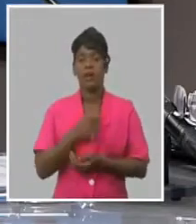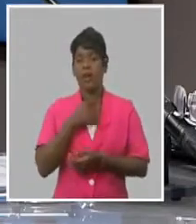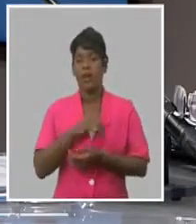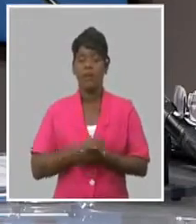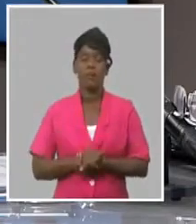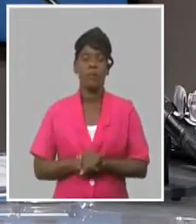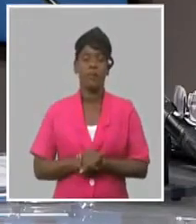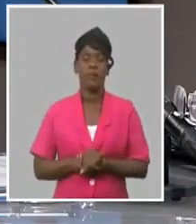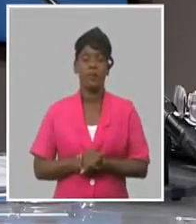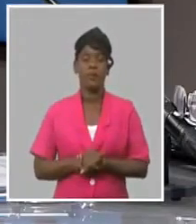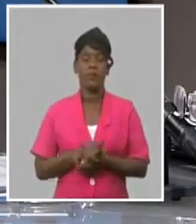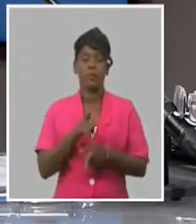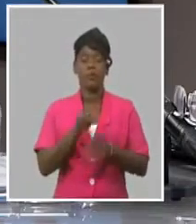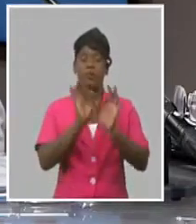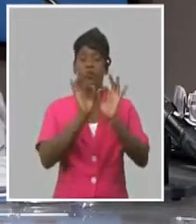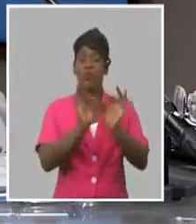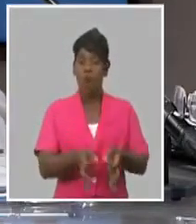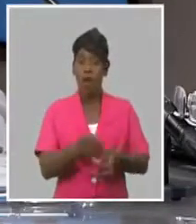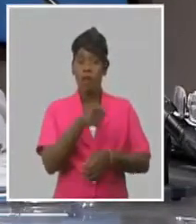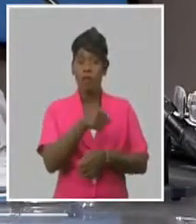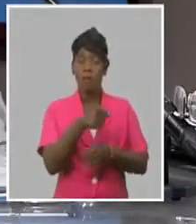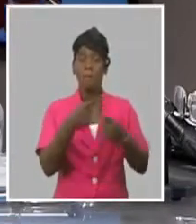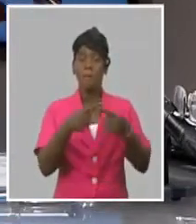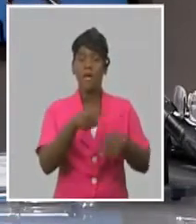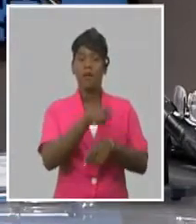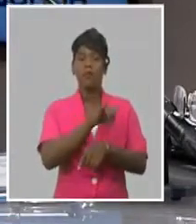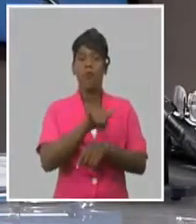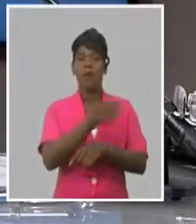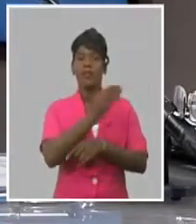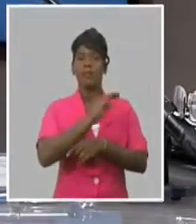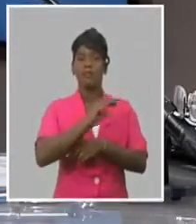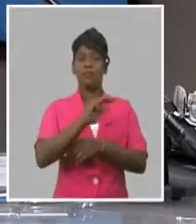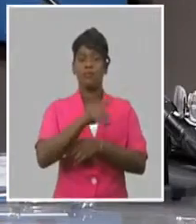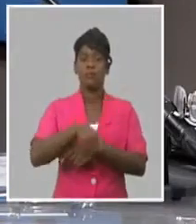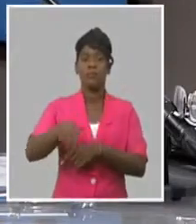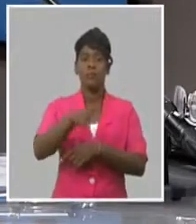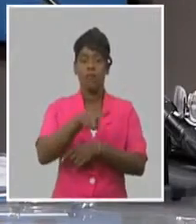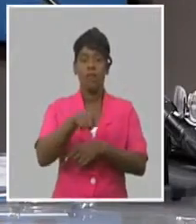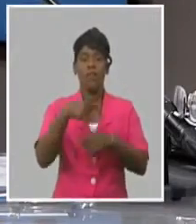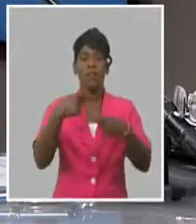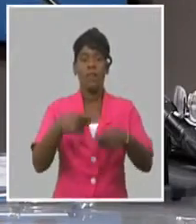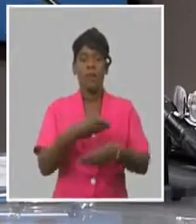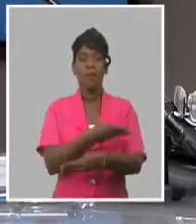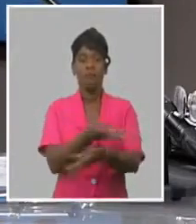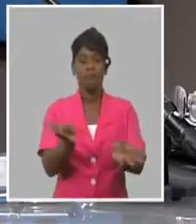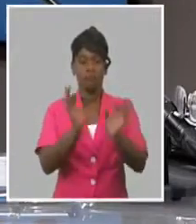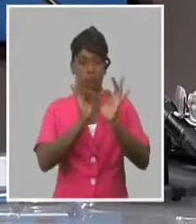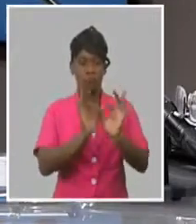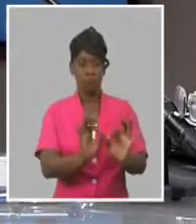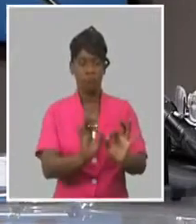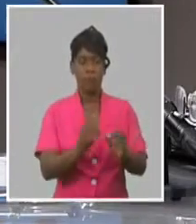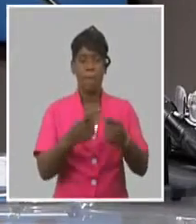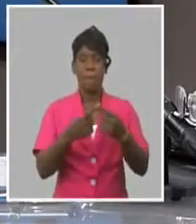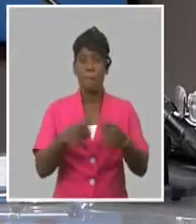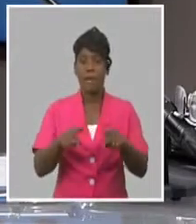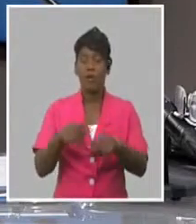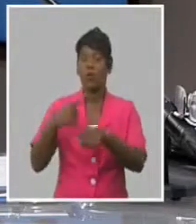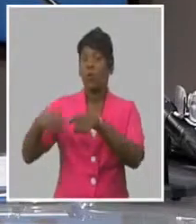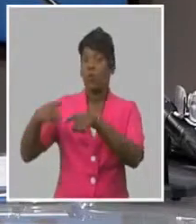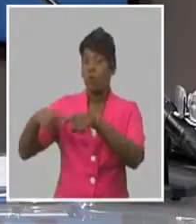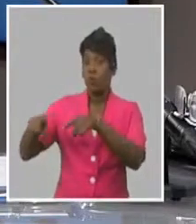minoristas centralizados, subsidiados. Y hay otro grupo de productos que tendrán los